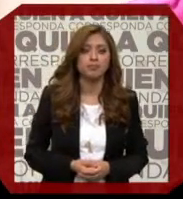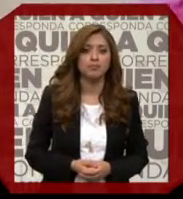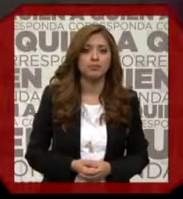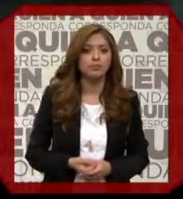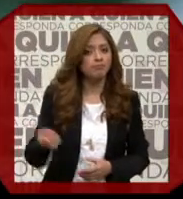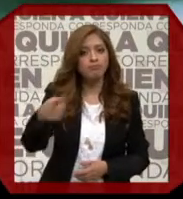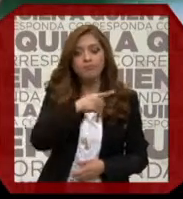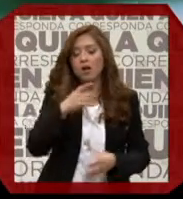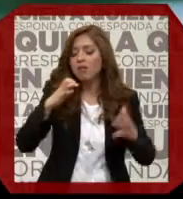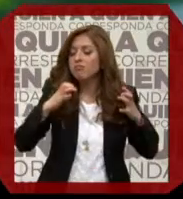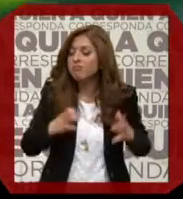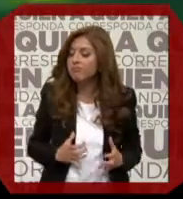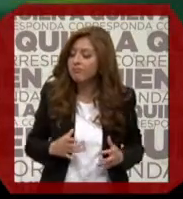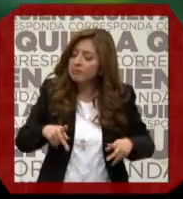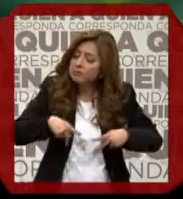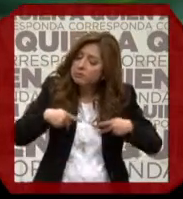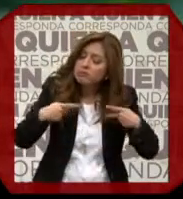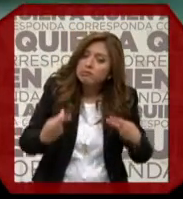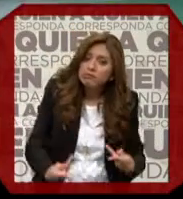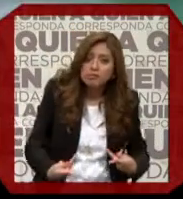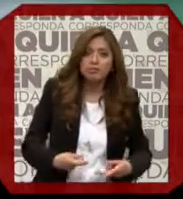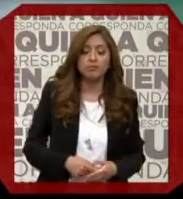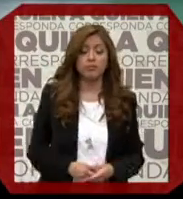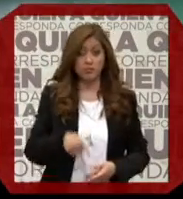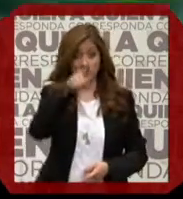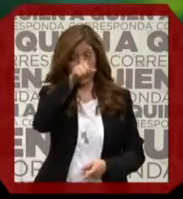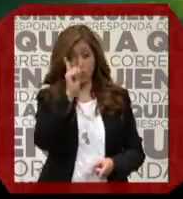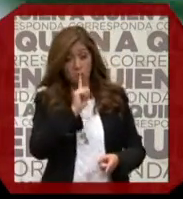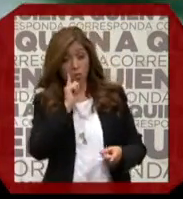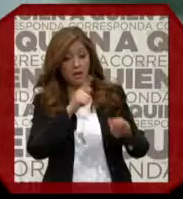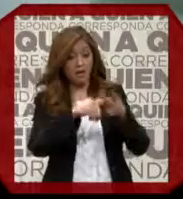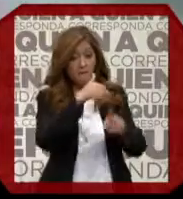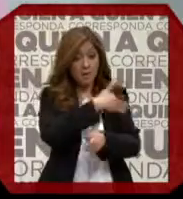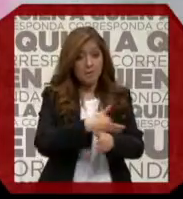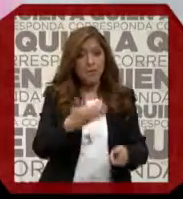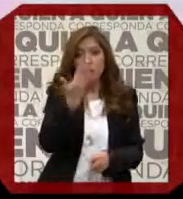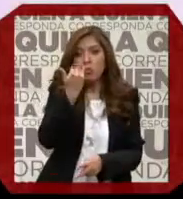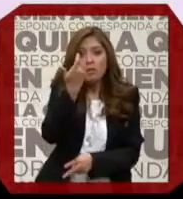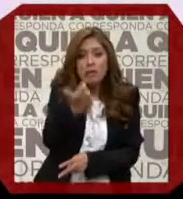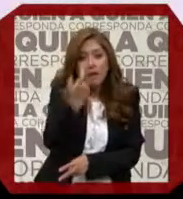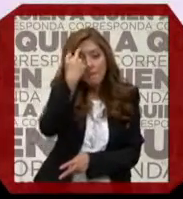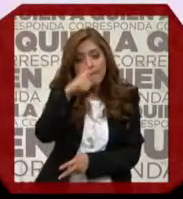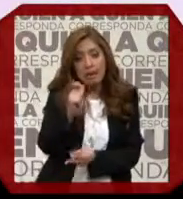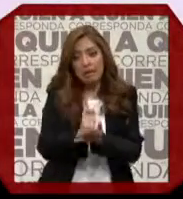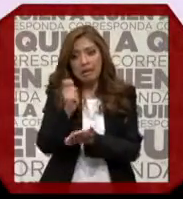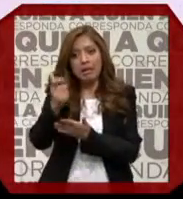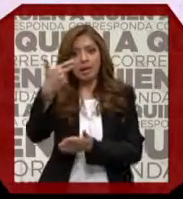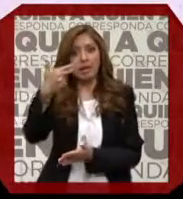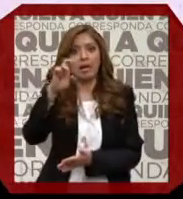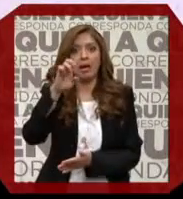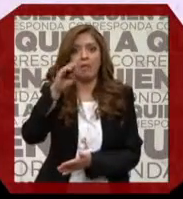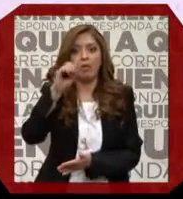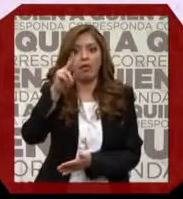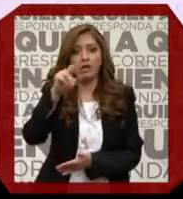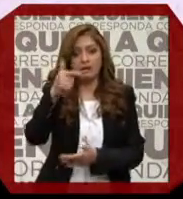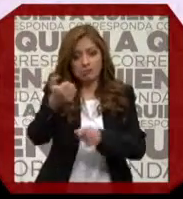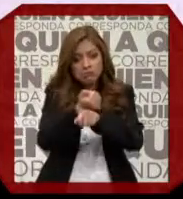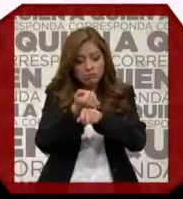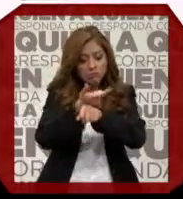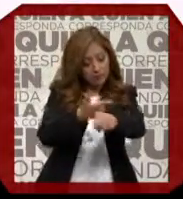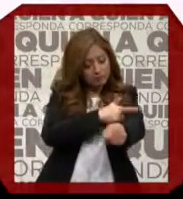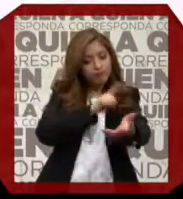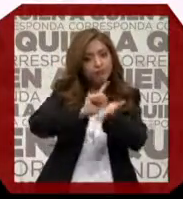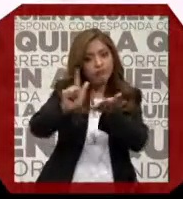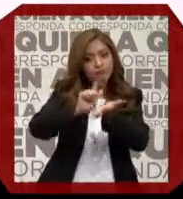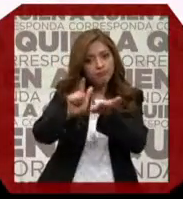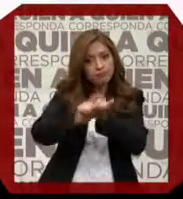su cuerpo. Desafortunadamente, ni ella ni su familia tienen los recursos para poder pagar las hemodiálisis y en ocasiones ha suspendido este